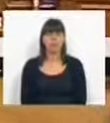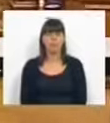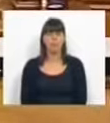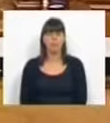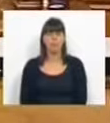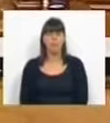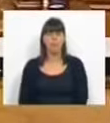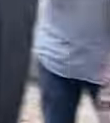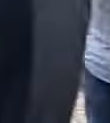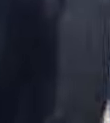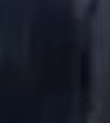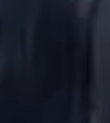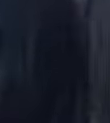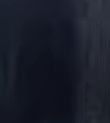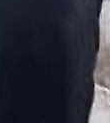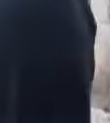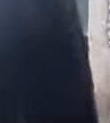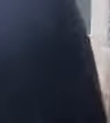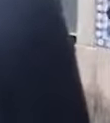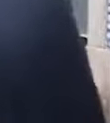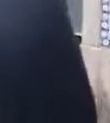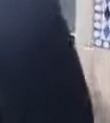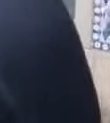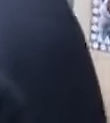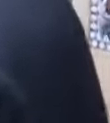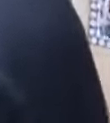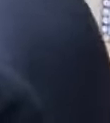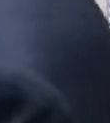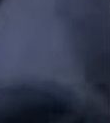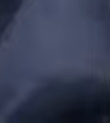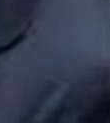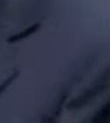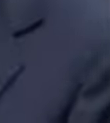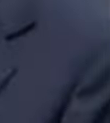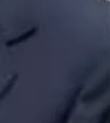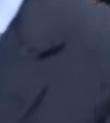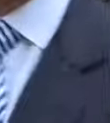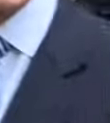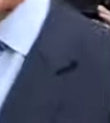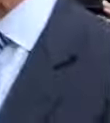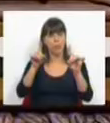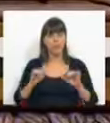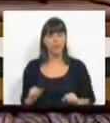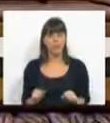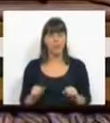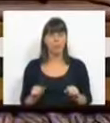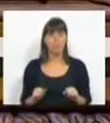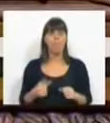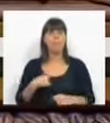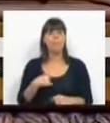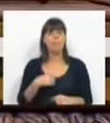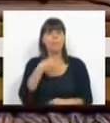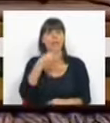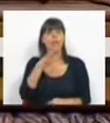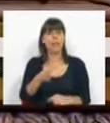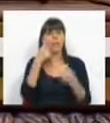papel fundamental que juega el presidente del país, el conservador Aníbal Cavaco Silva, para formar el nuevo gobierno. Está en